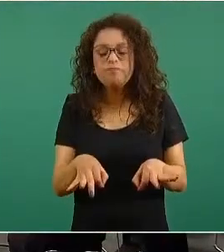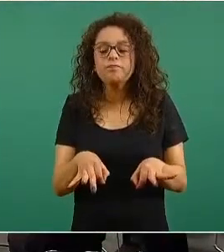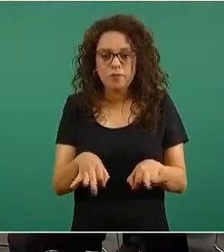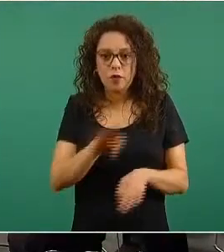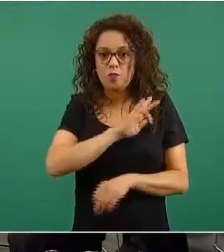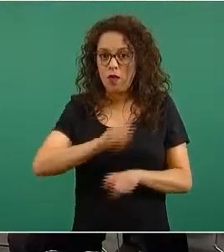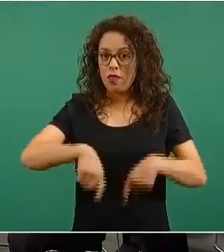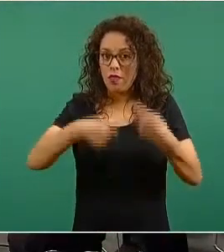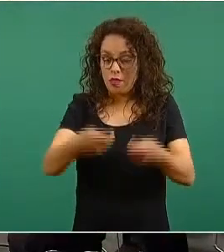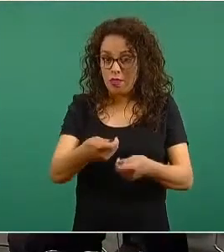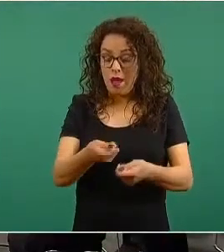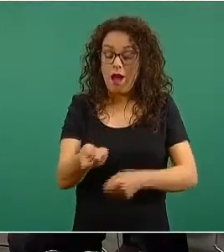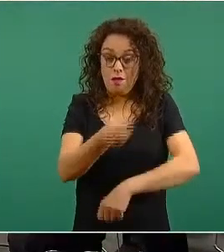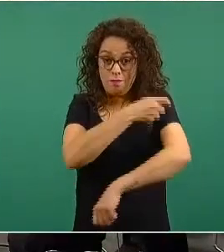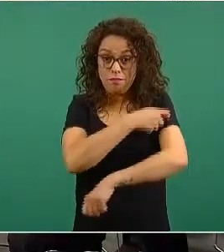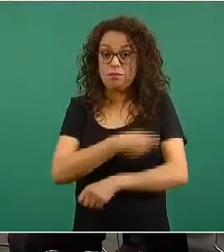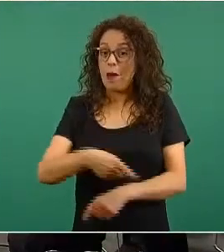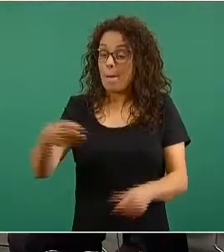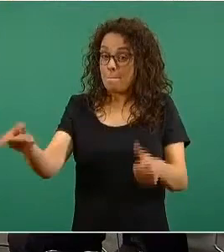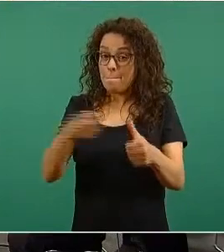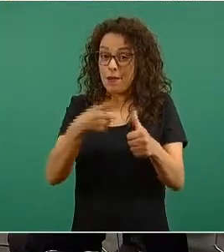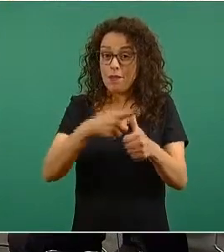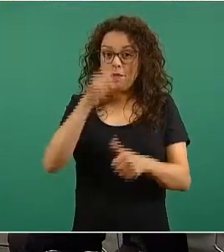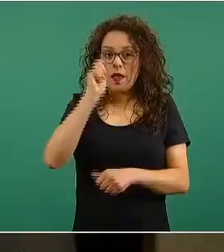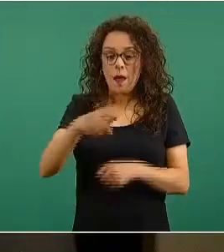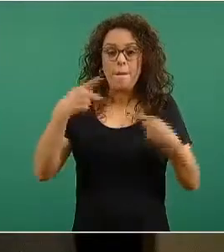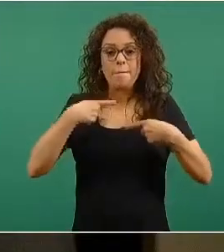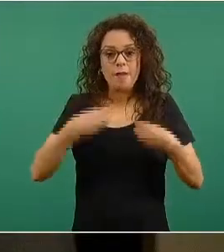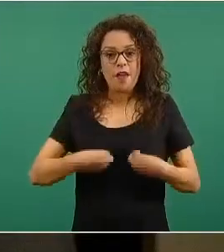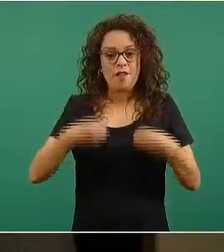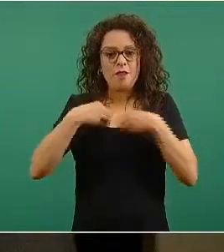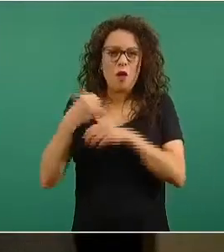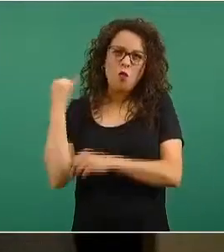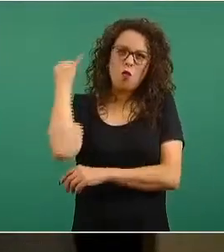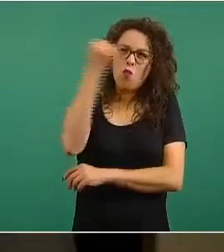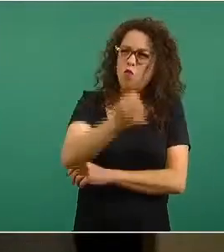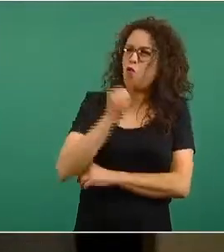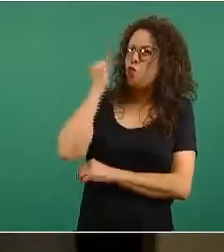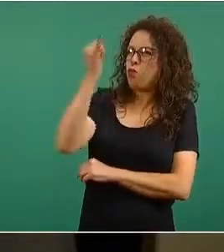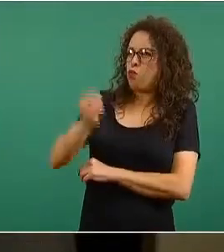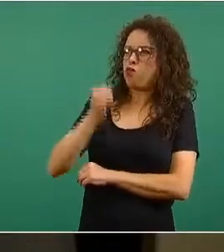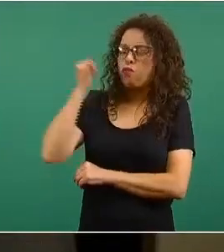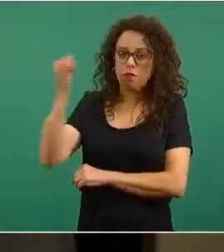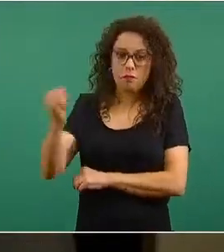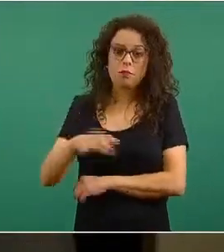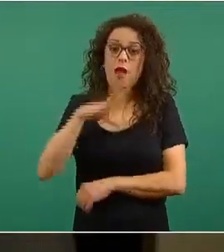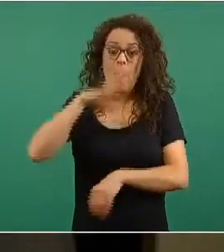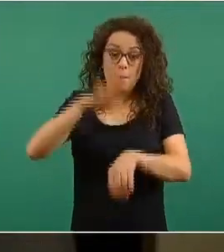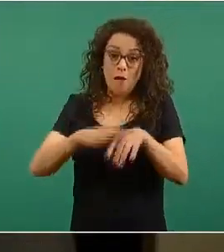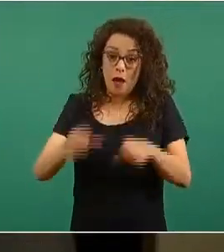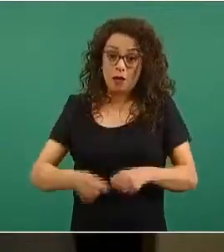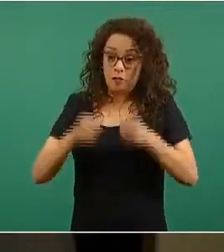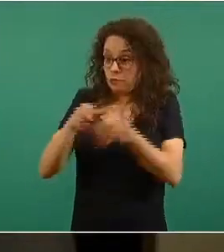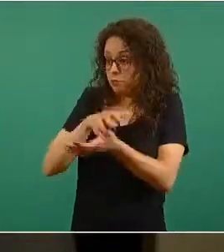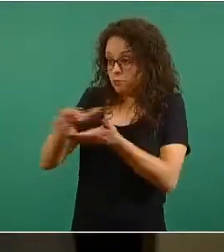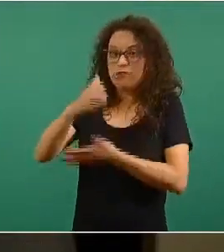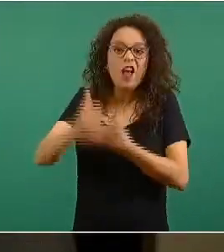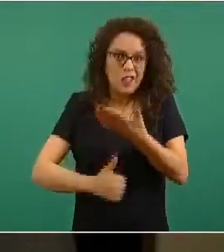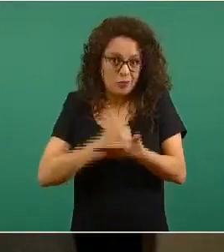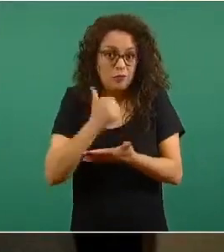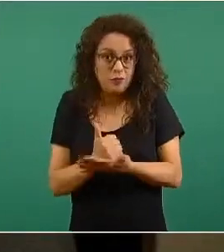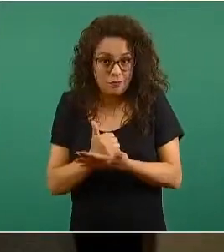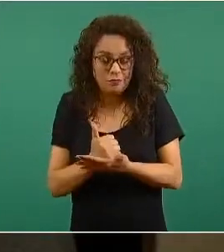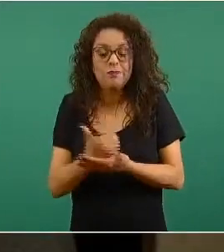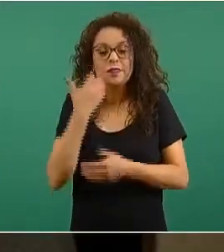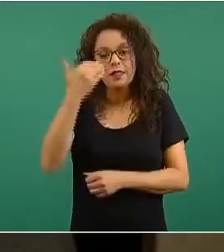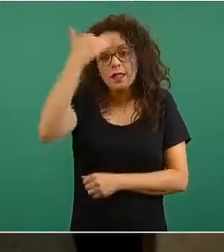lejanas primero, a donde hay como mayor carga epidémica, según uno podría entender, en las ciudades, ¿no? O sea, saber si vacunar primero a las